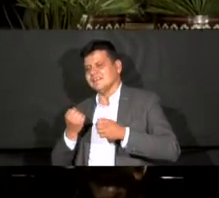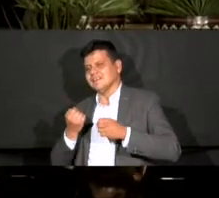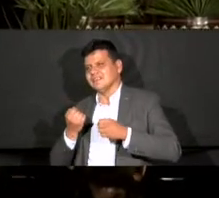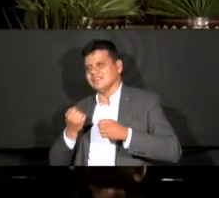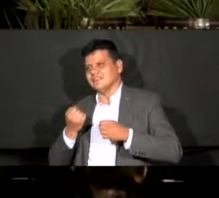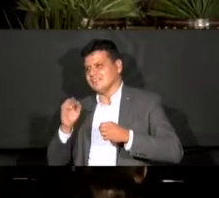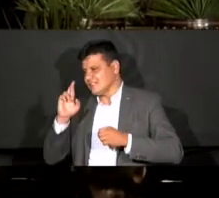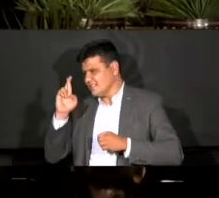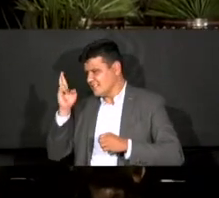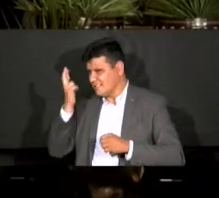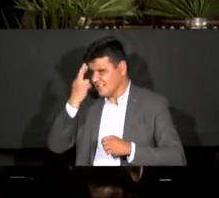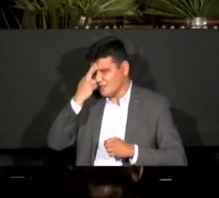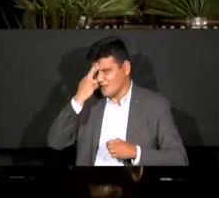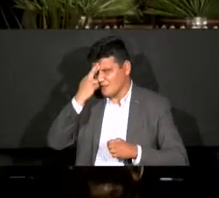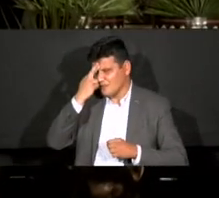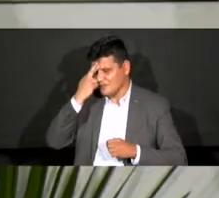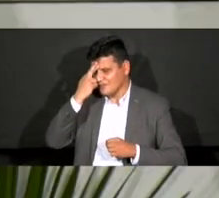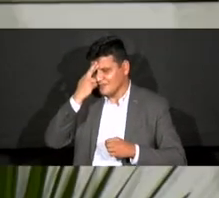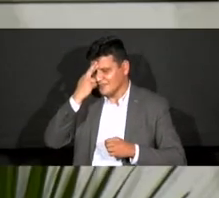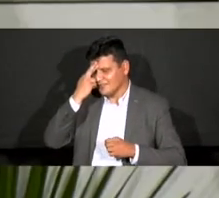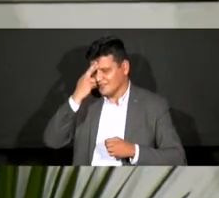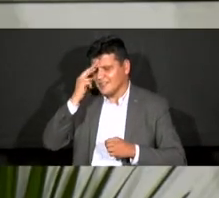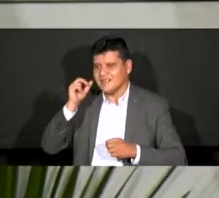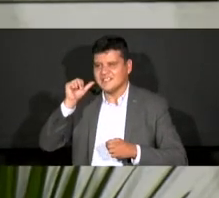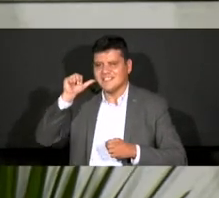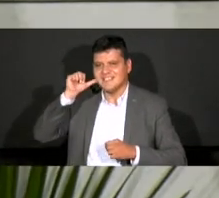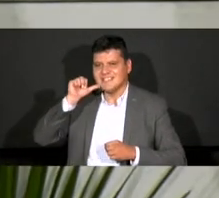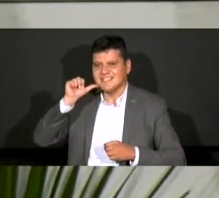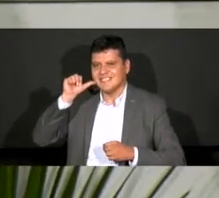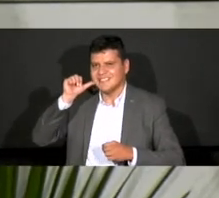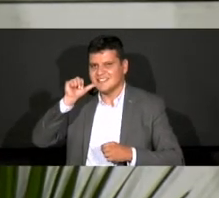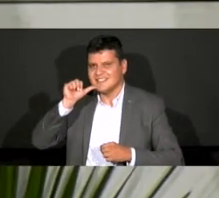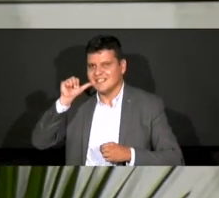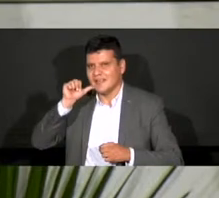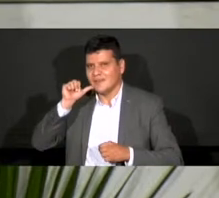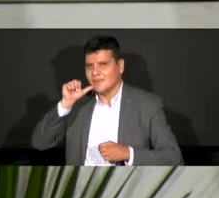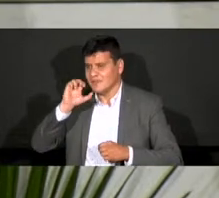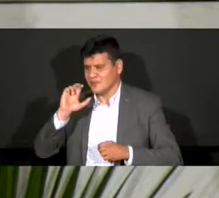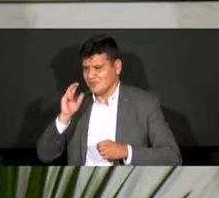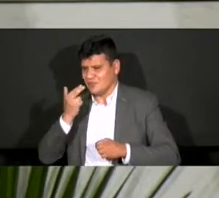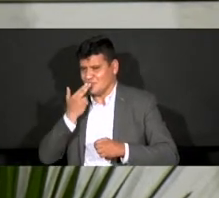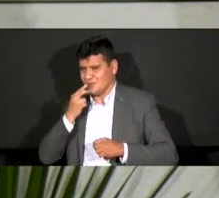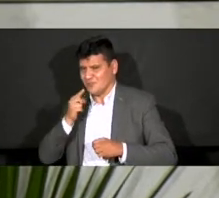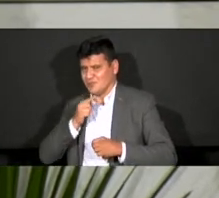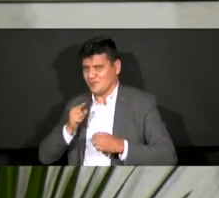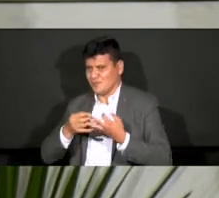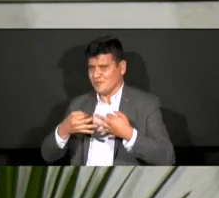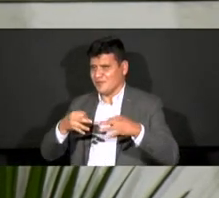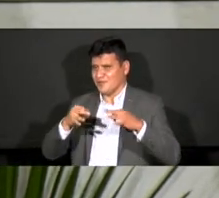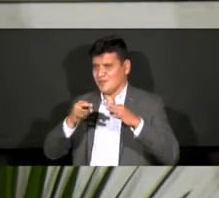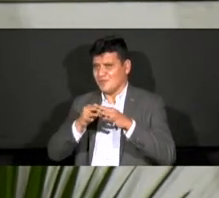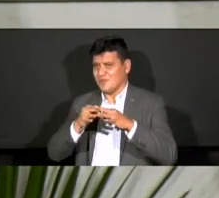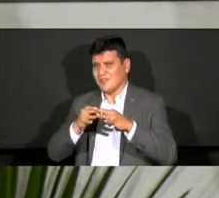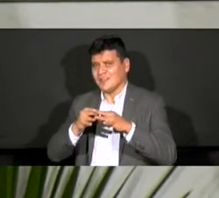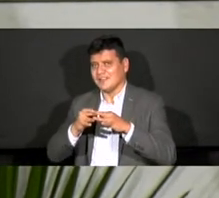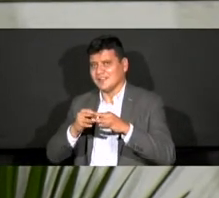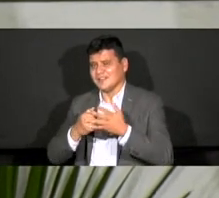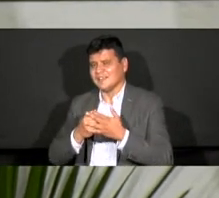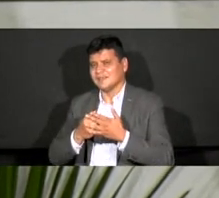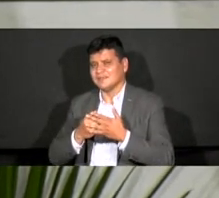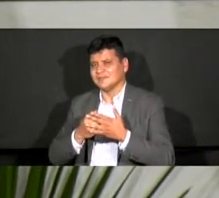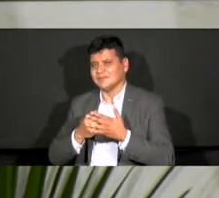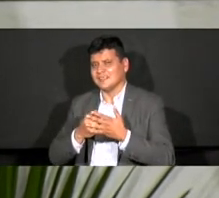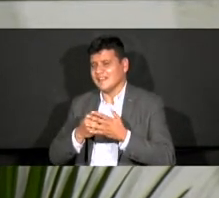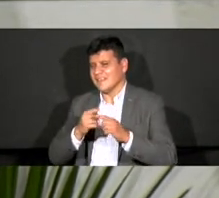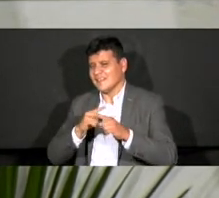ha tenido en la construcción de un país más próspero, pero también más justo. Su historia y su